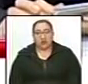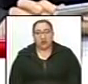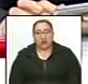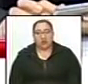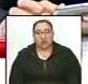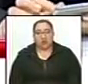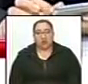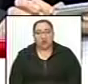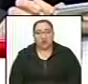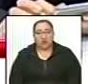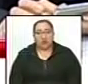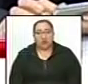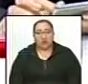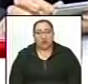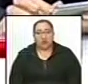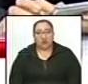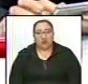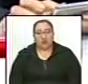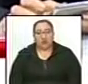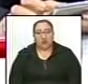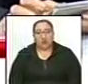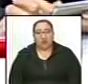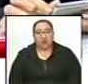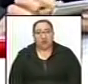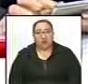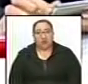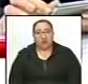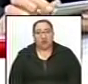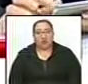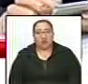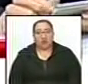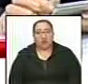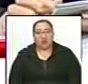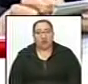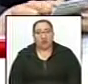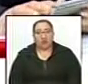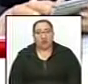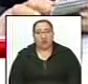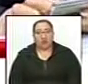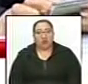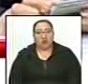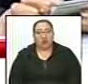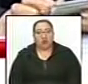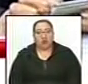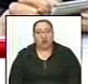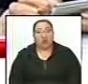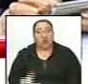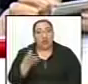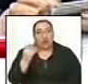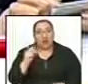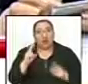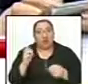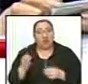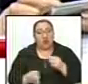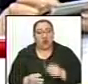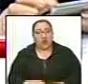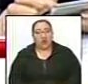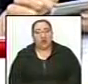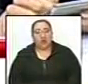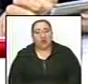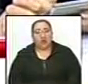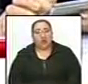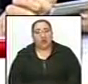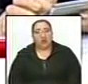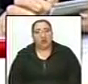aprender a evitar. Tenemos que aprender a direccionar nuestros informes y nuestros debates a estos, en estos casos, a un tema jurídico. ¿Y por